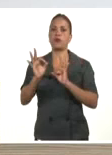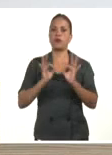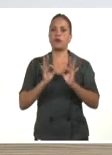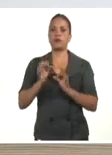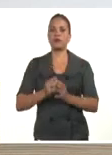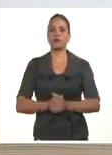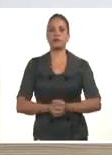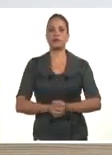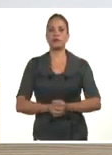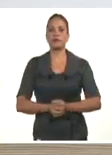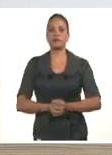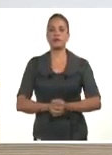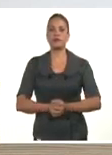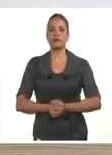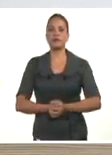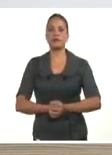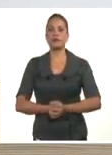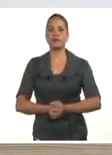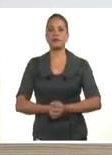pacientes hospitalizados.